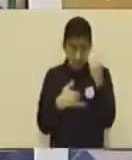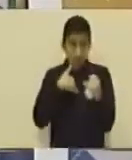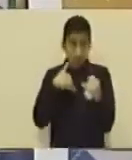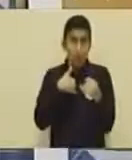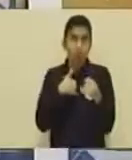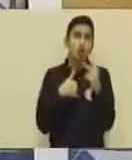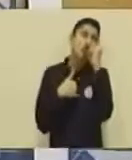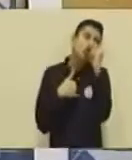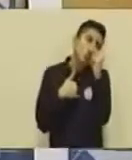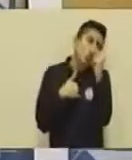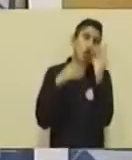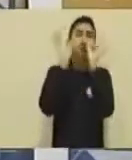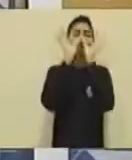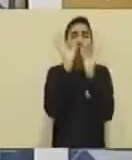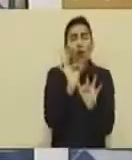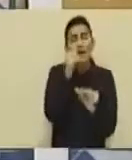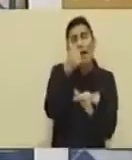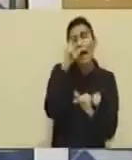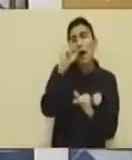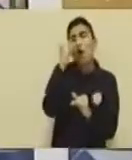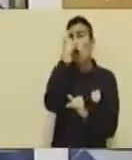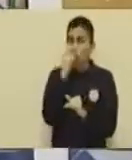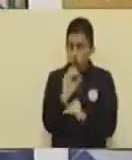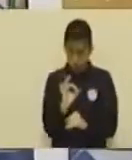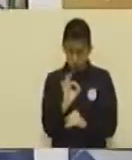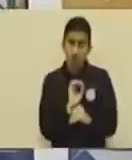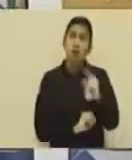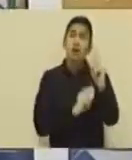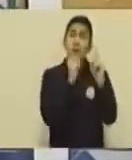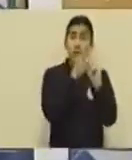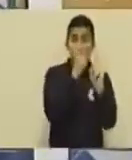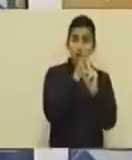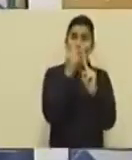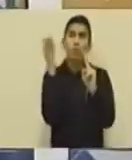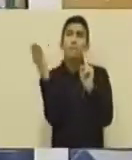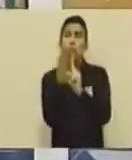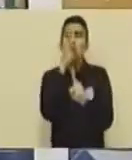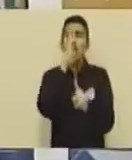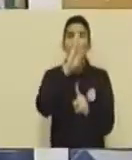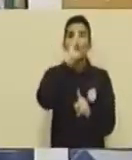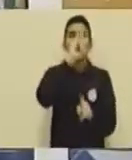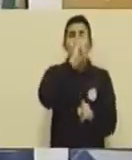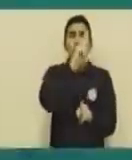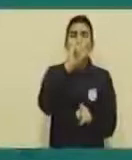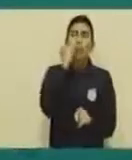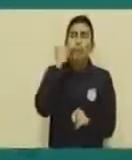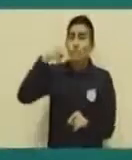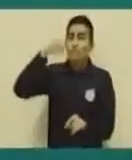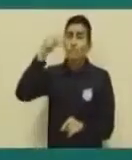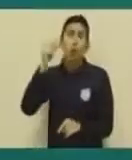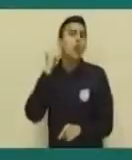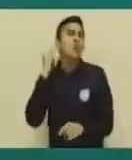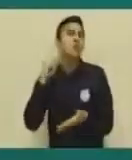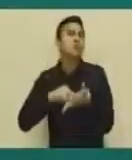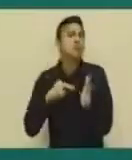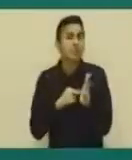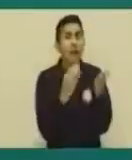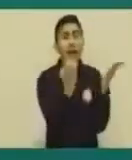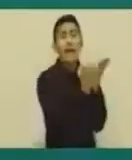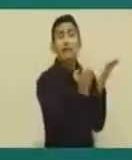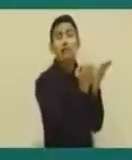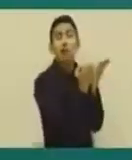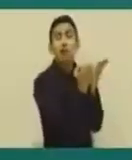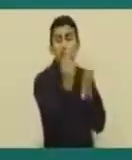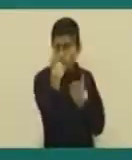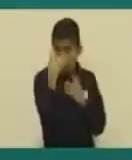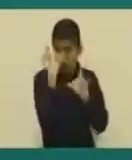hay dos tipos de acoso que vamos a ver hoy y es el bullying. Este sí es el acoso